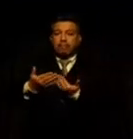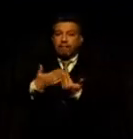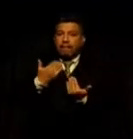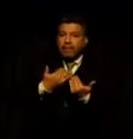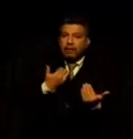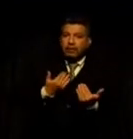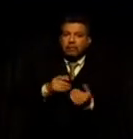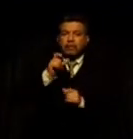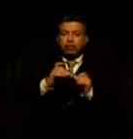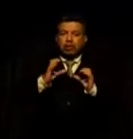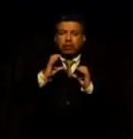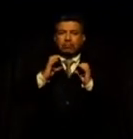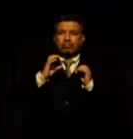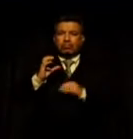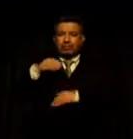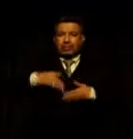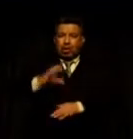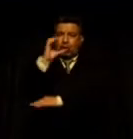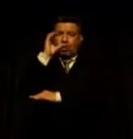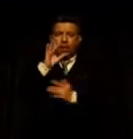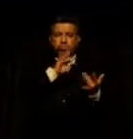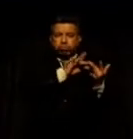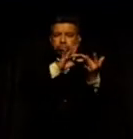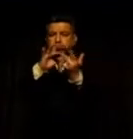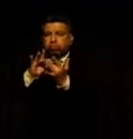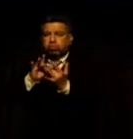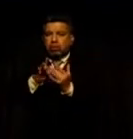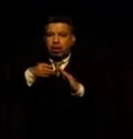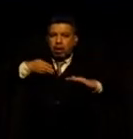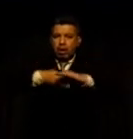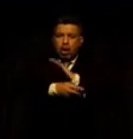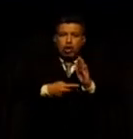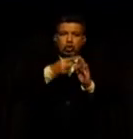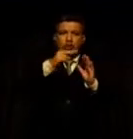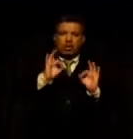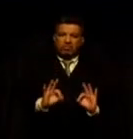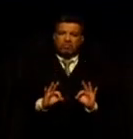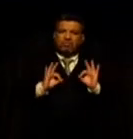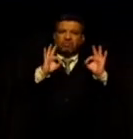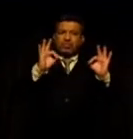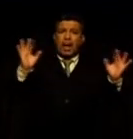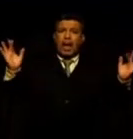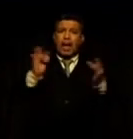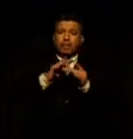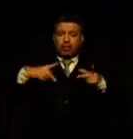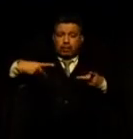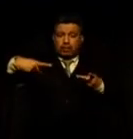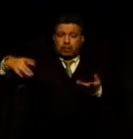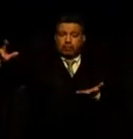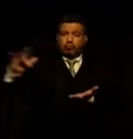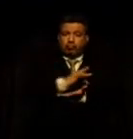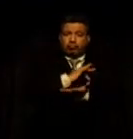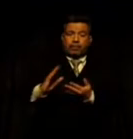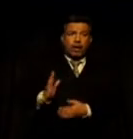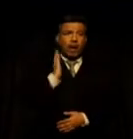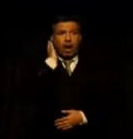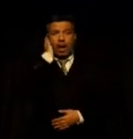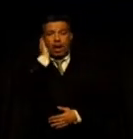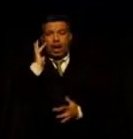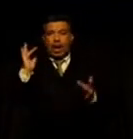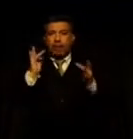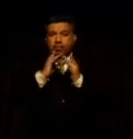tengamos más colombianos accediendo a tecnologías más modernas y me refiero a tabletas dispositivos móviles que sean